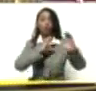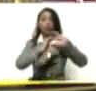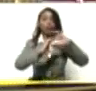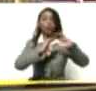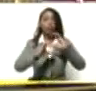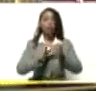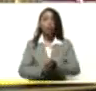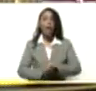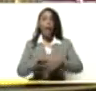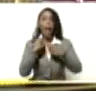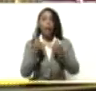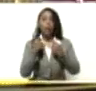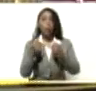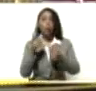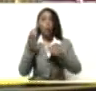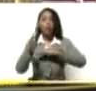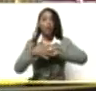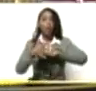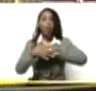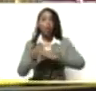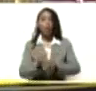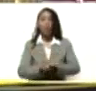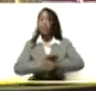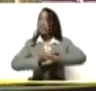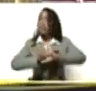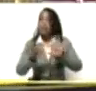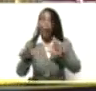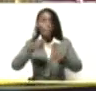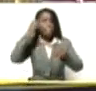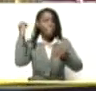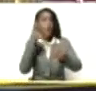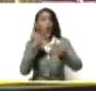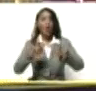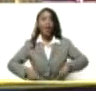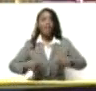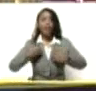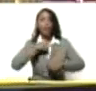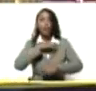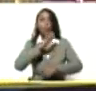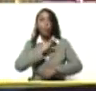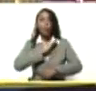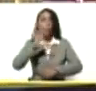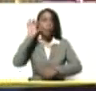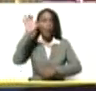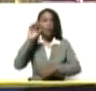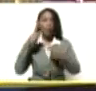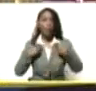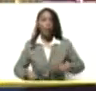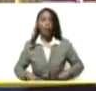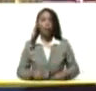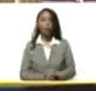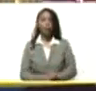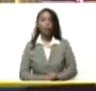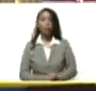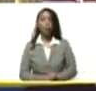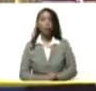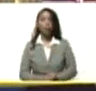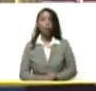sociocomunicacionales, económicos, tecnológicos, que ya impactan la vida de nuestro país y de la humanidad.